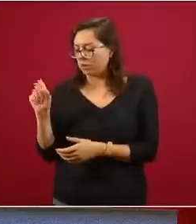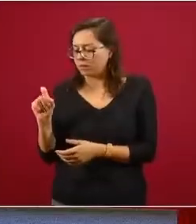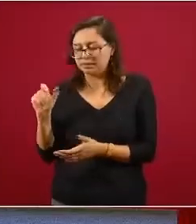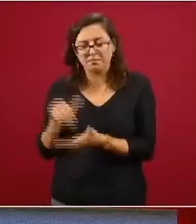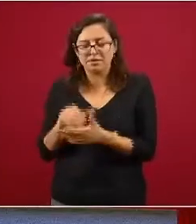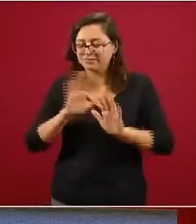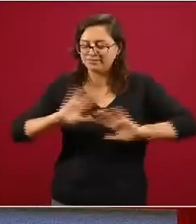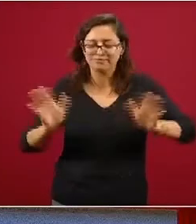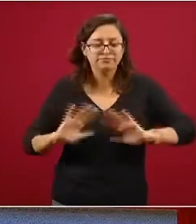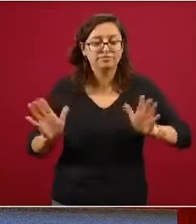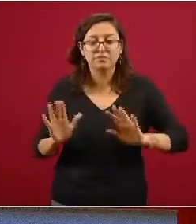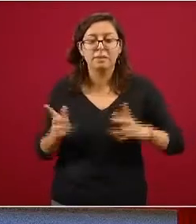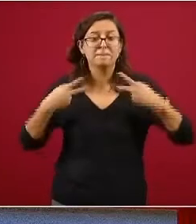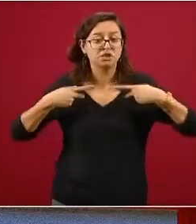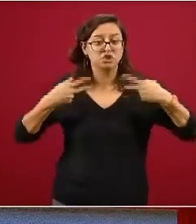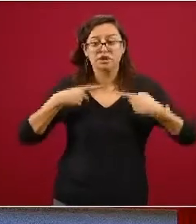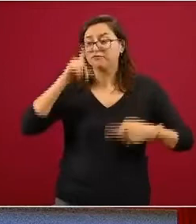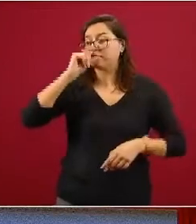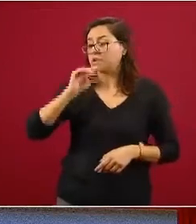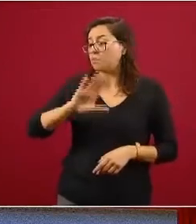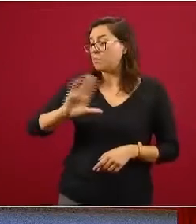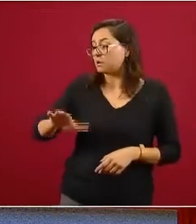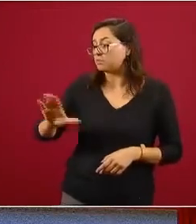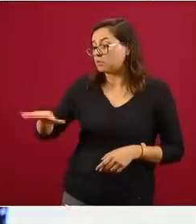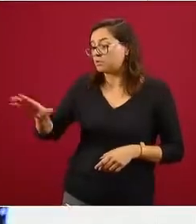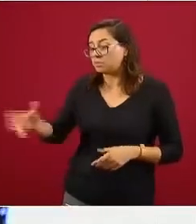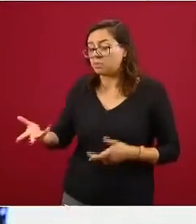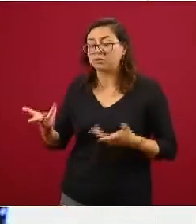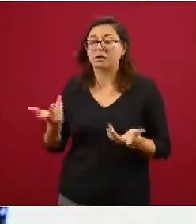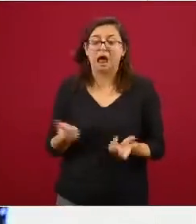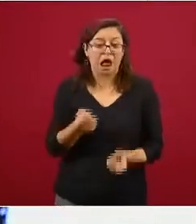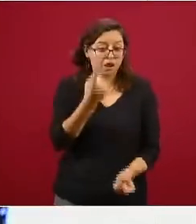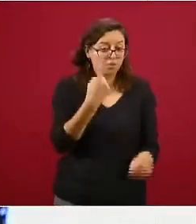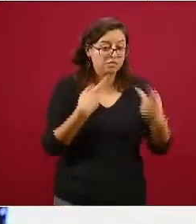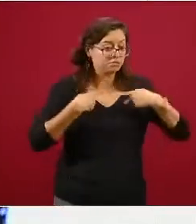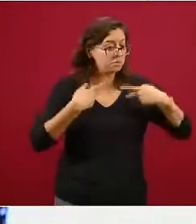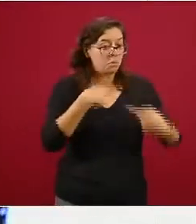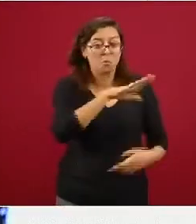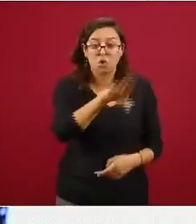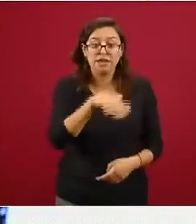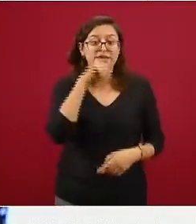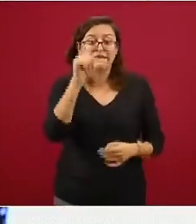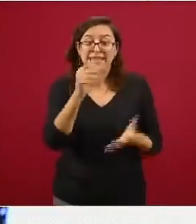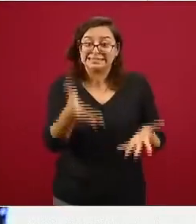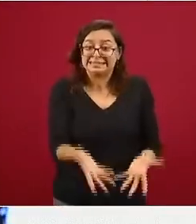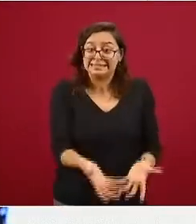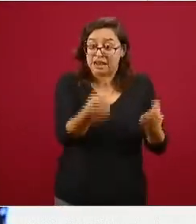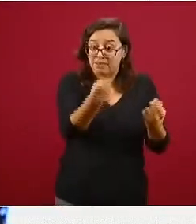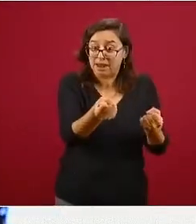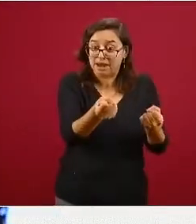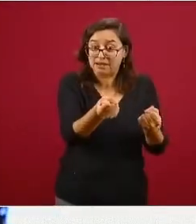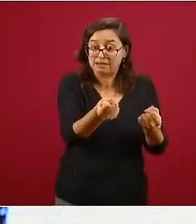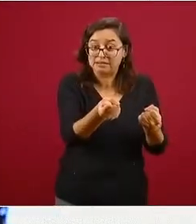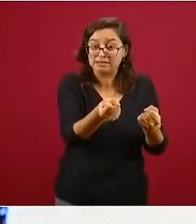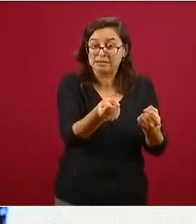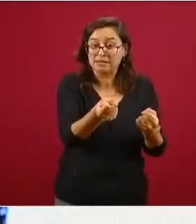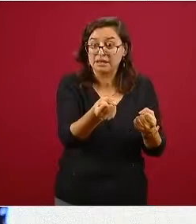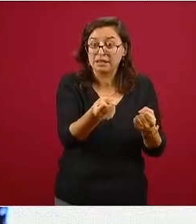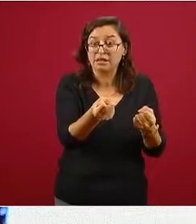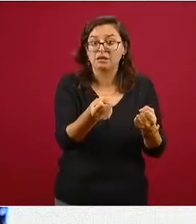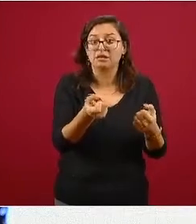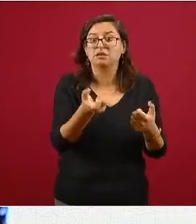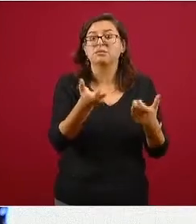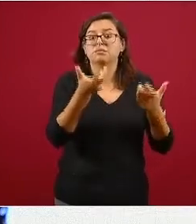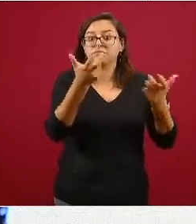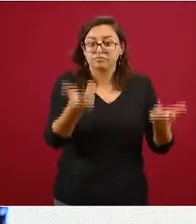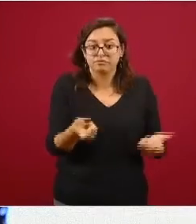Tampoco. Las muertes que se pueden evitar en la medida en que no tengamos